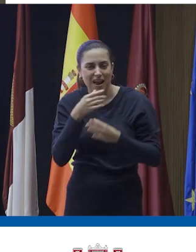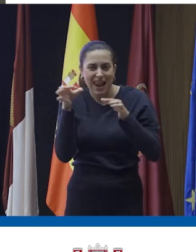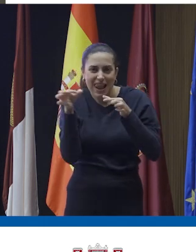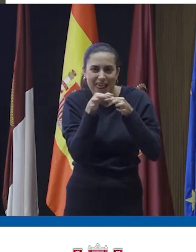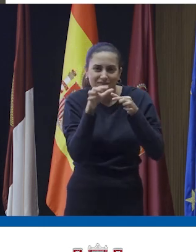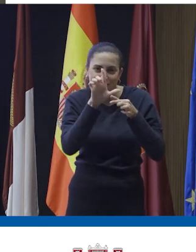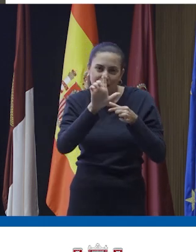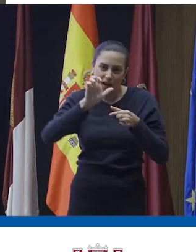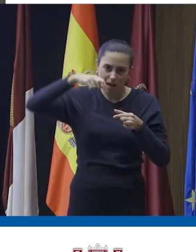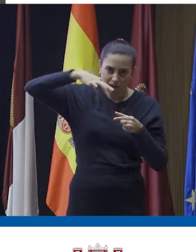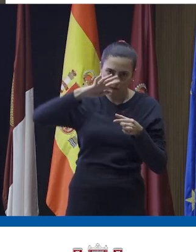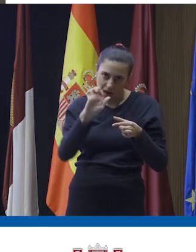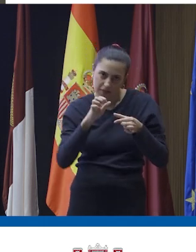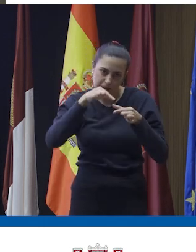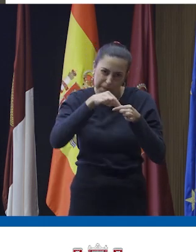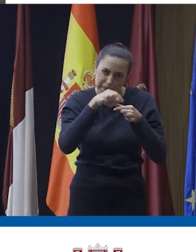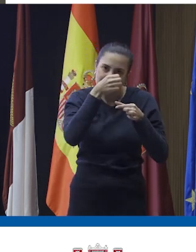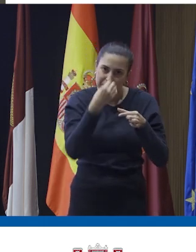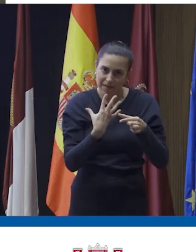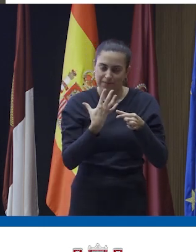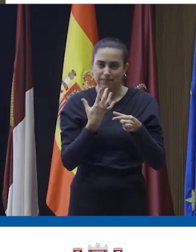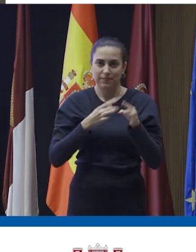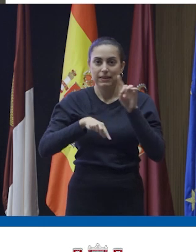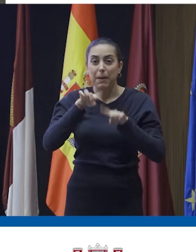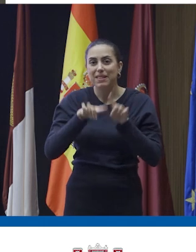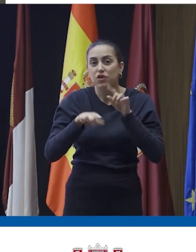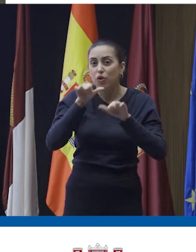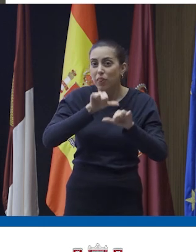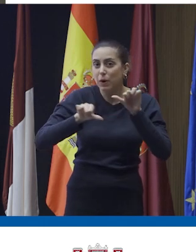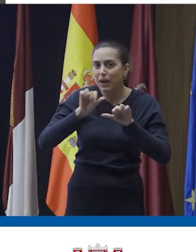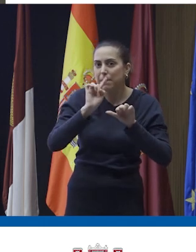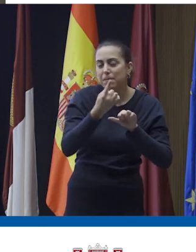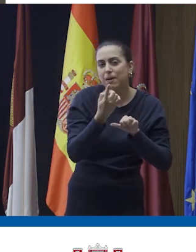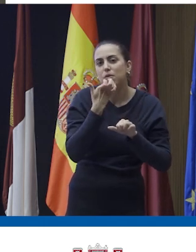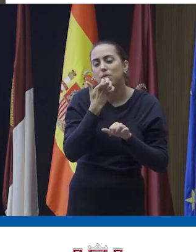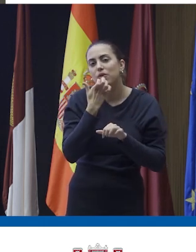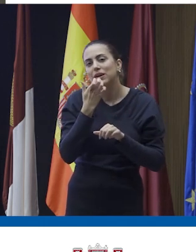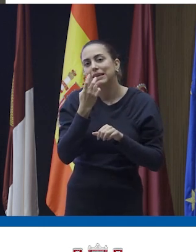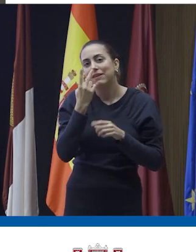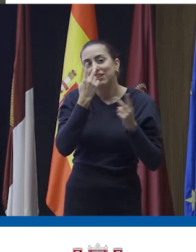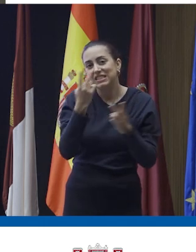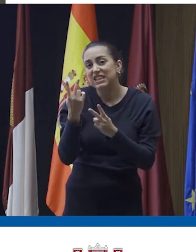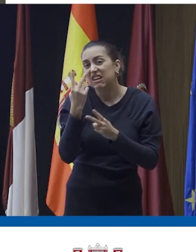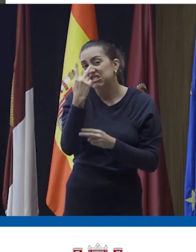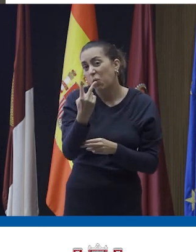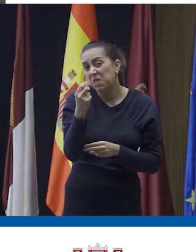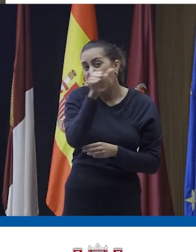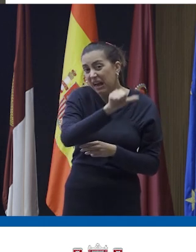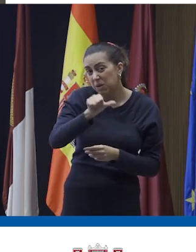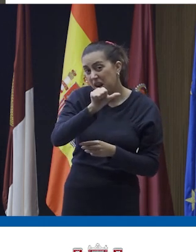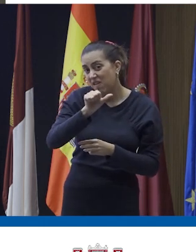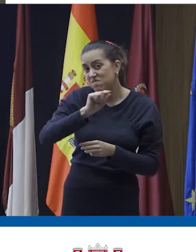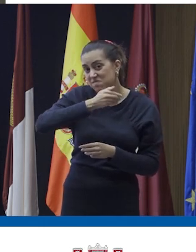ojo muy inflamado. Según veamos la primera cirugía, pues se decidirá una segunda visita a la semana, que no es lo más